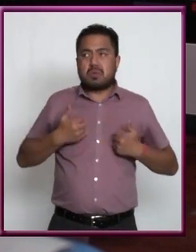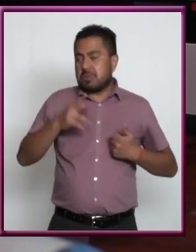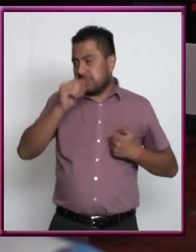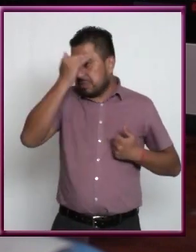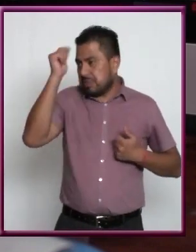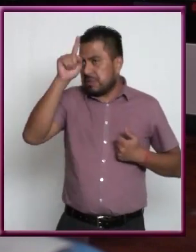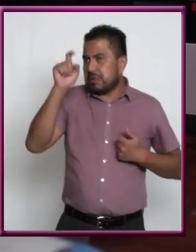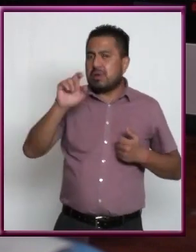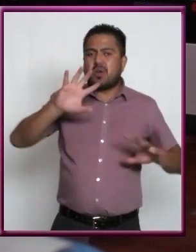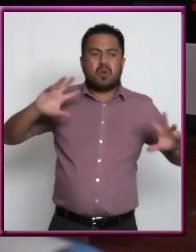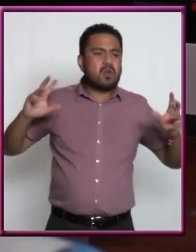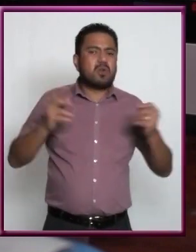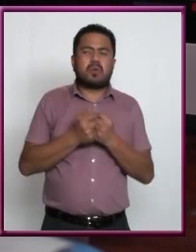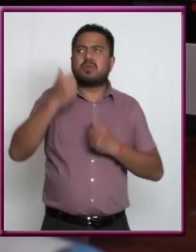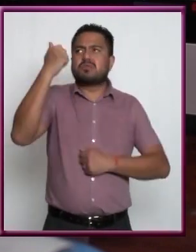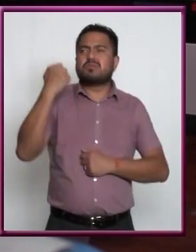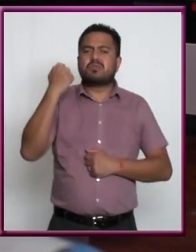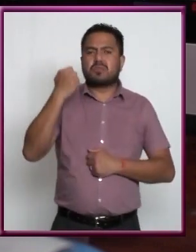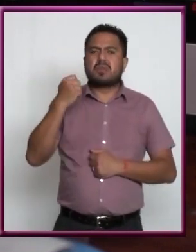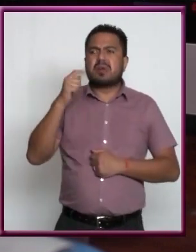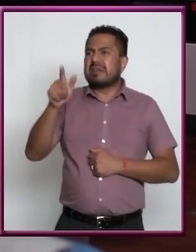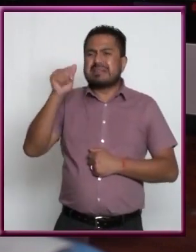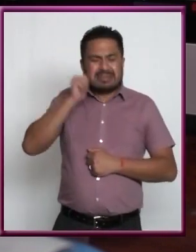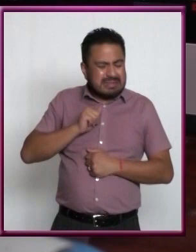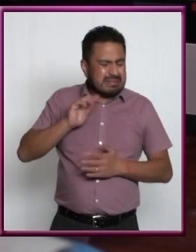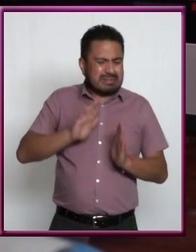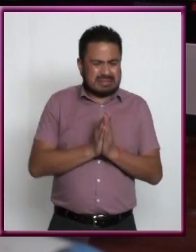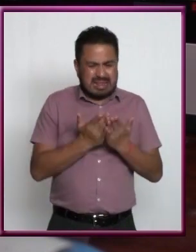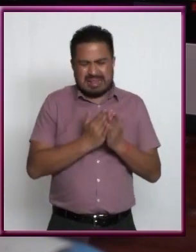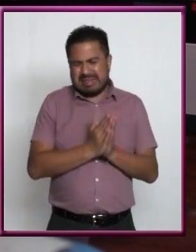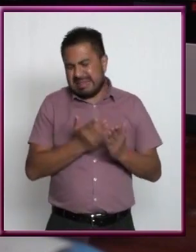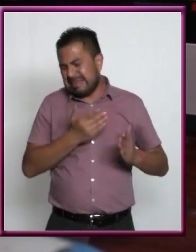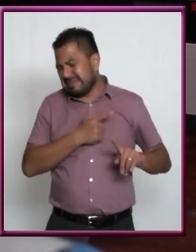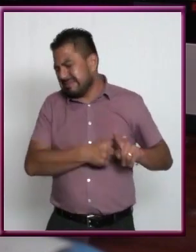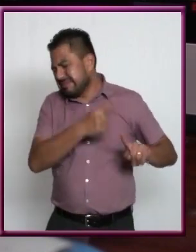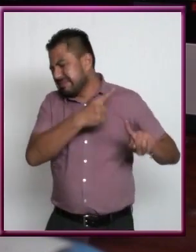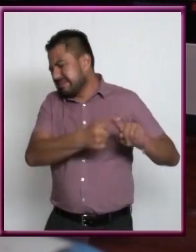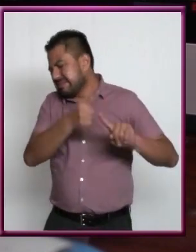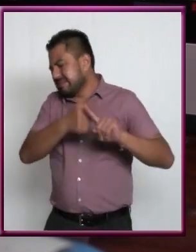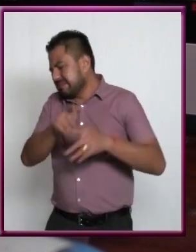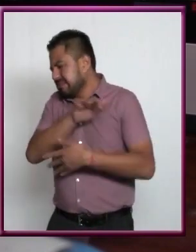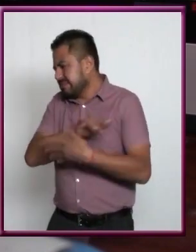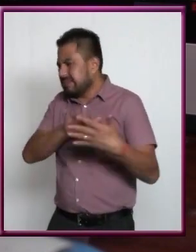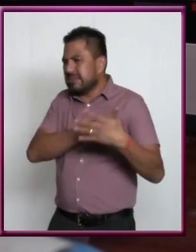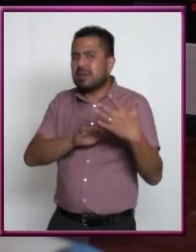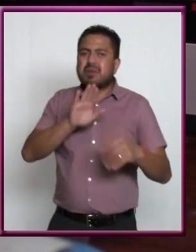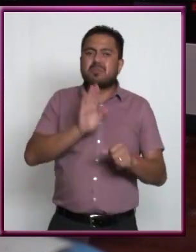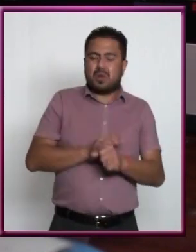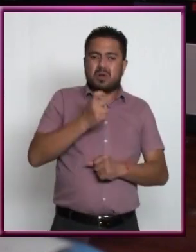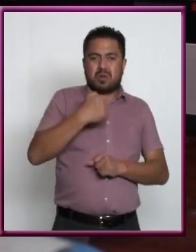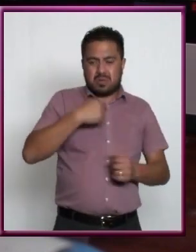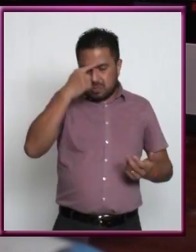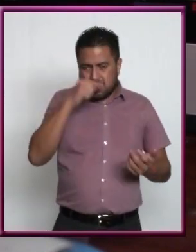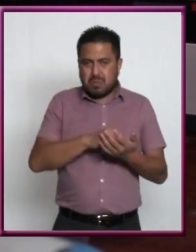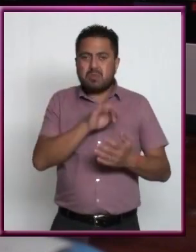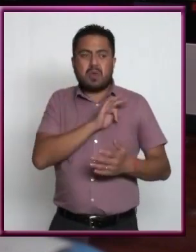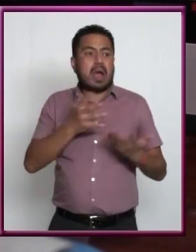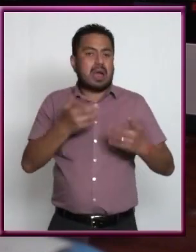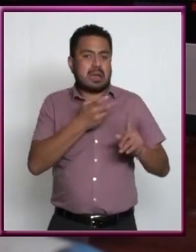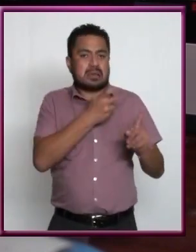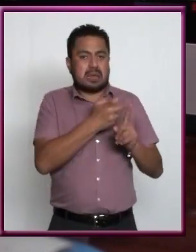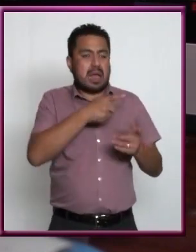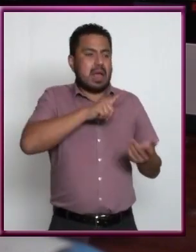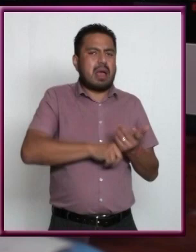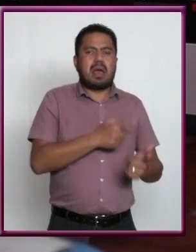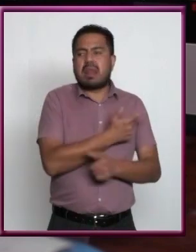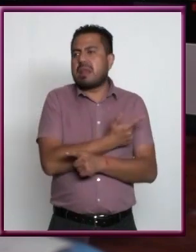pero durante toda su jubilación devoraron, pero miles y miles de libros. Y yo creo que fue porque lo pudieron hacer en ese momento que